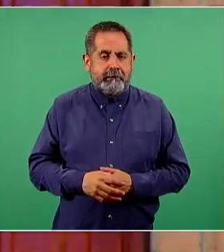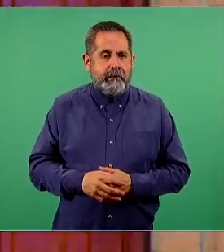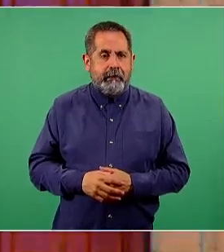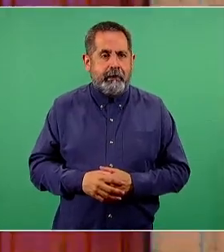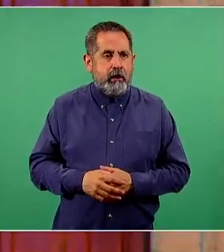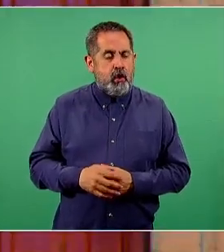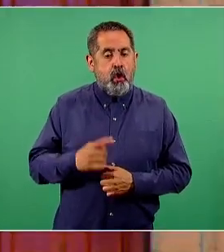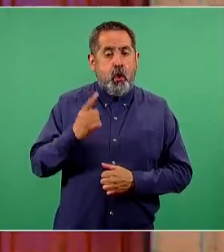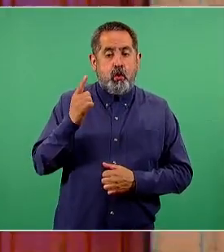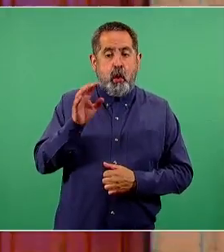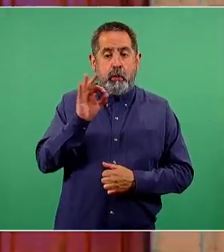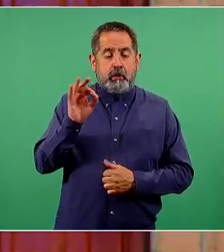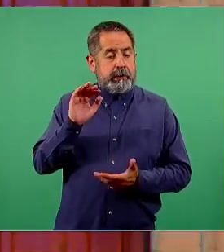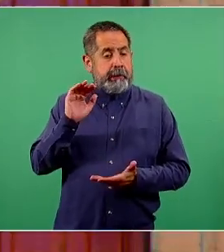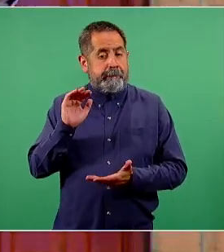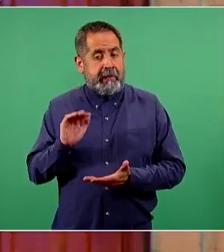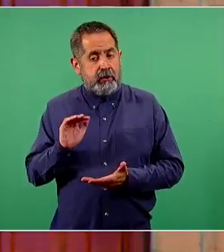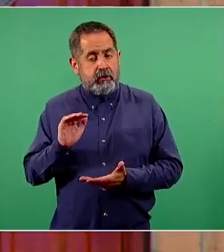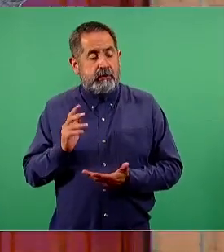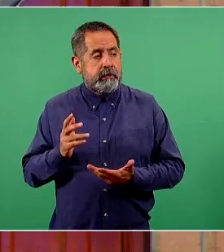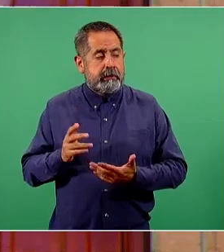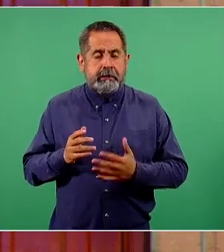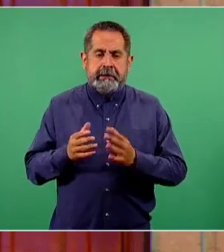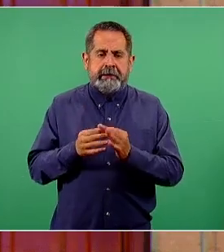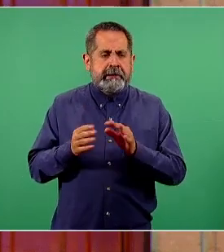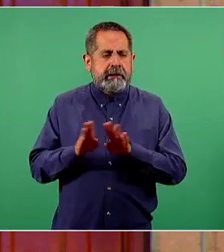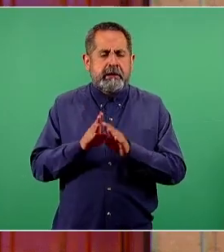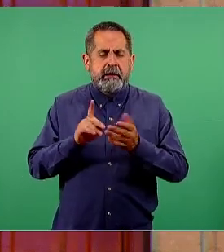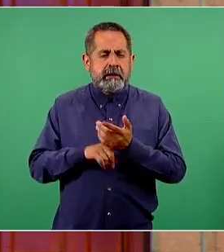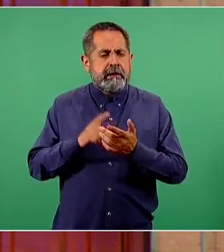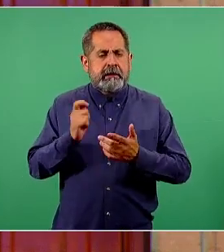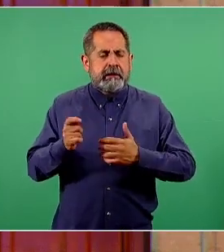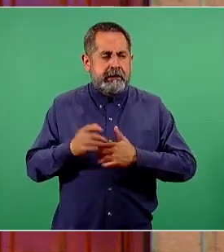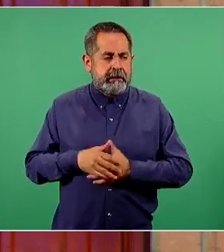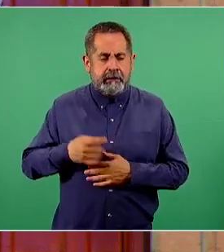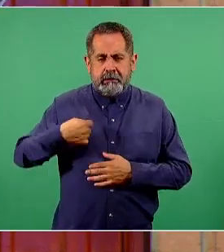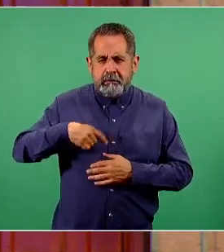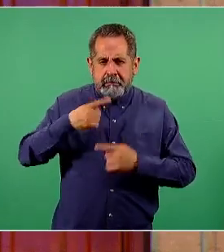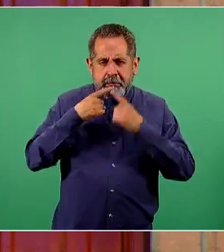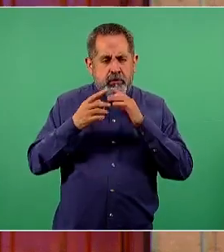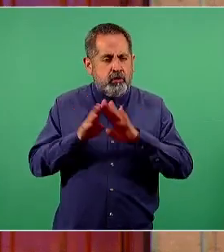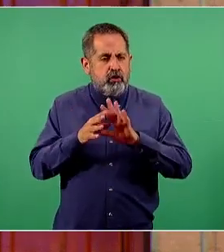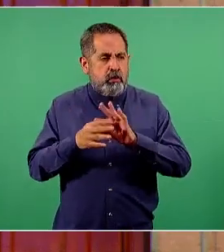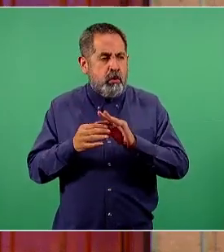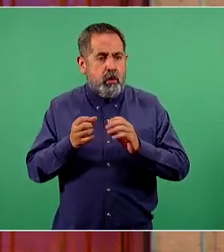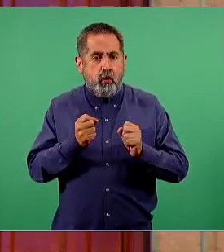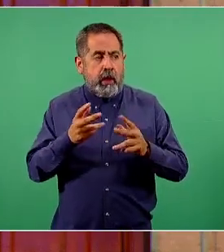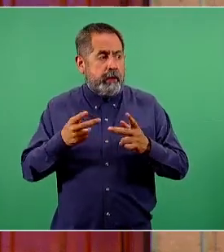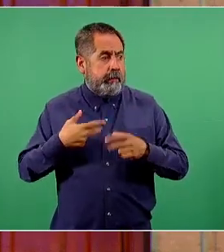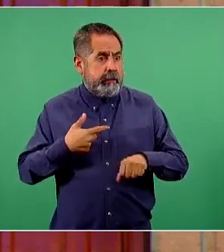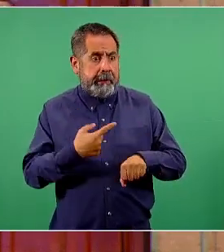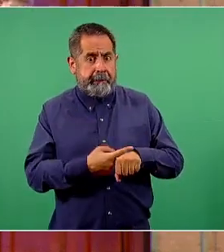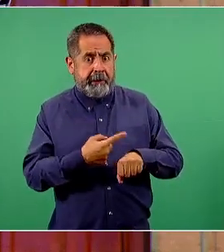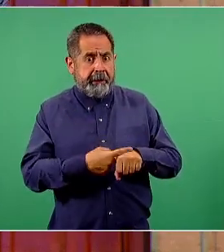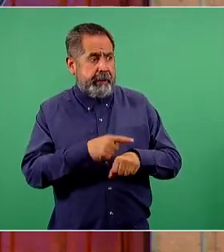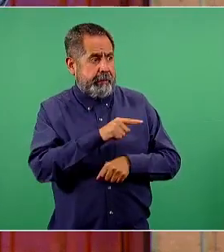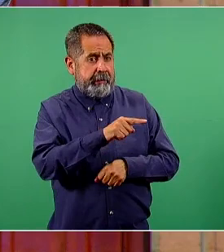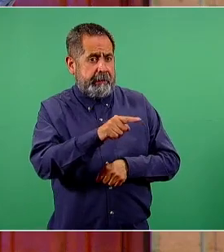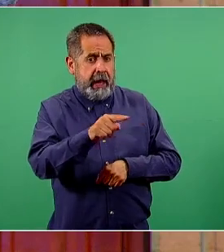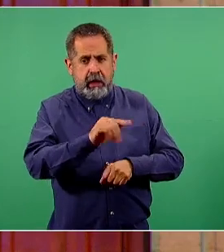1% los casos activos, y obviamente eso se explica por la reducción importante que hemos tenido de la carga de enfermedad de personas